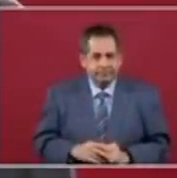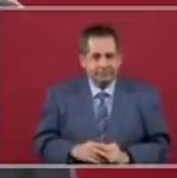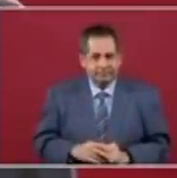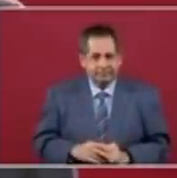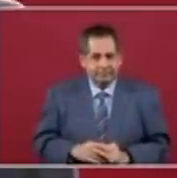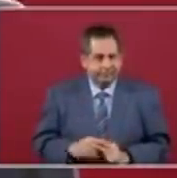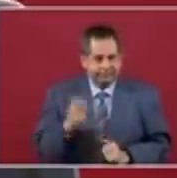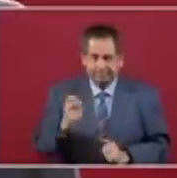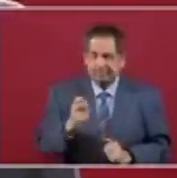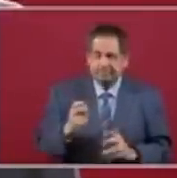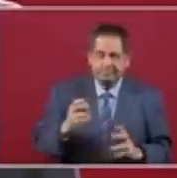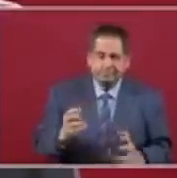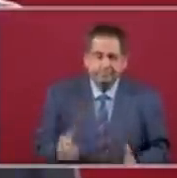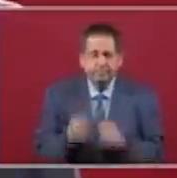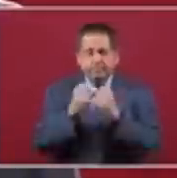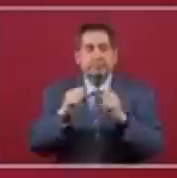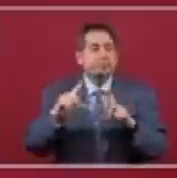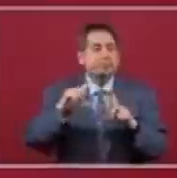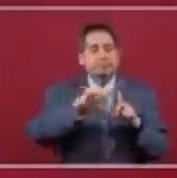es la salvación del país,